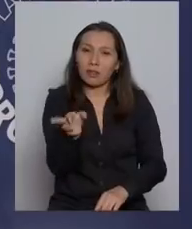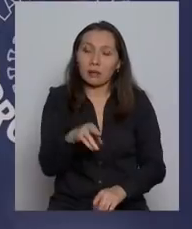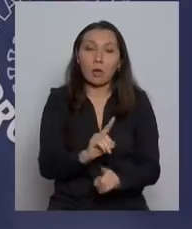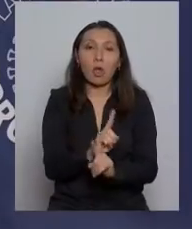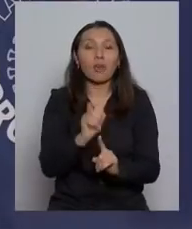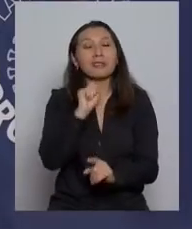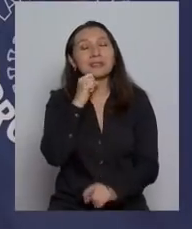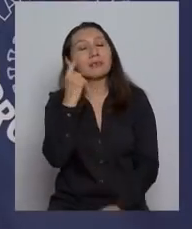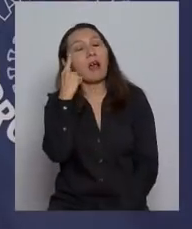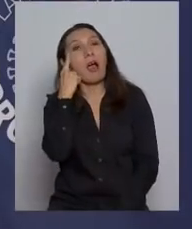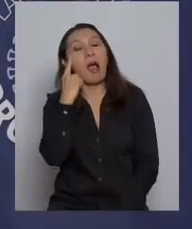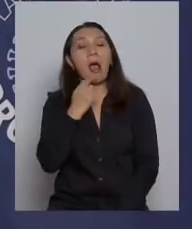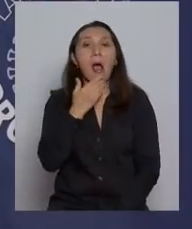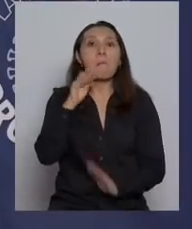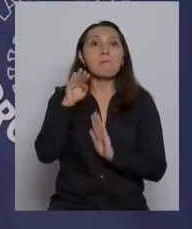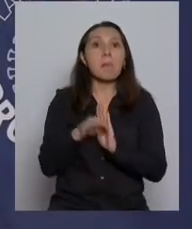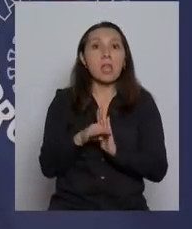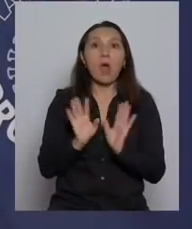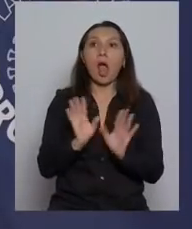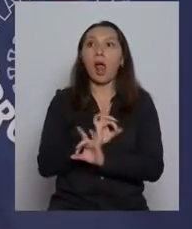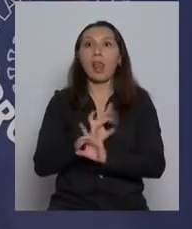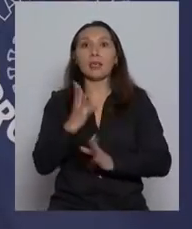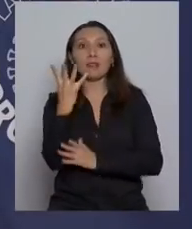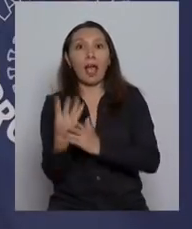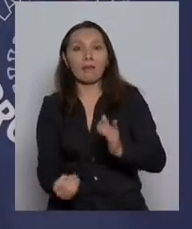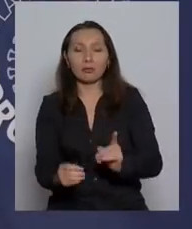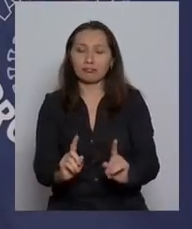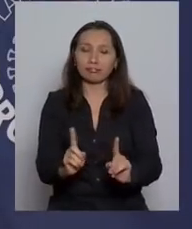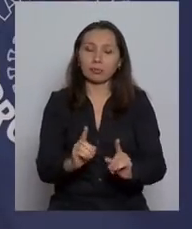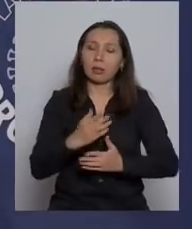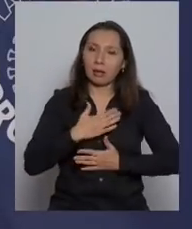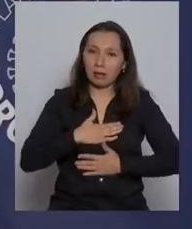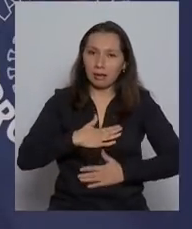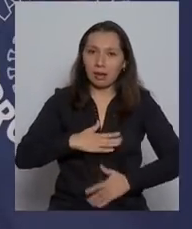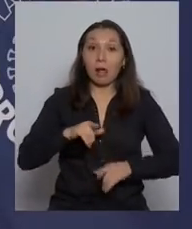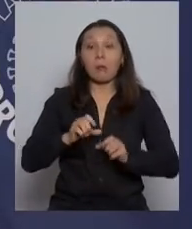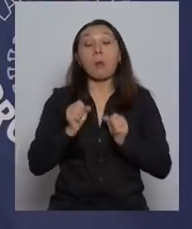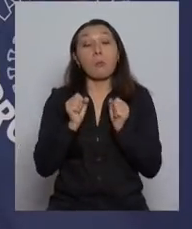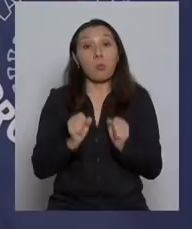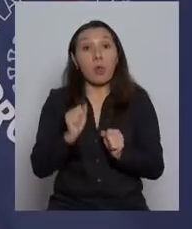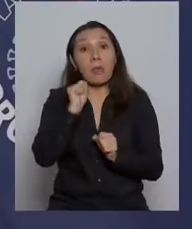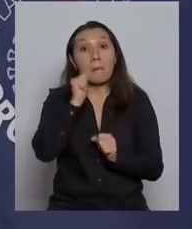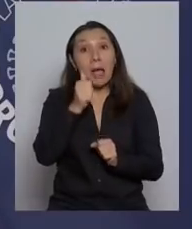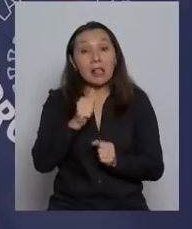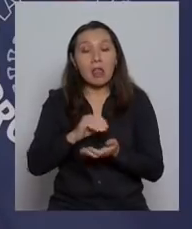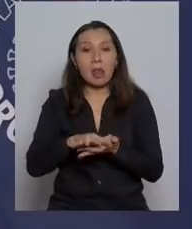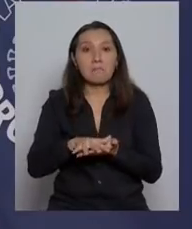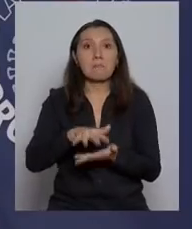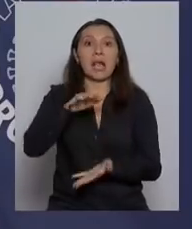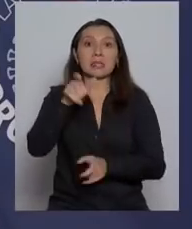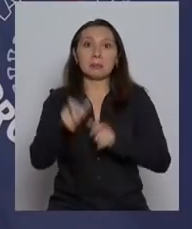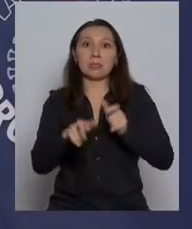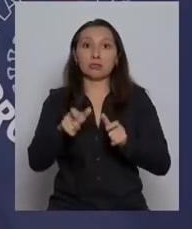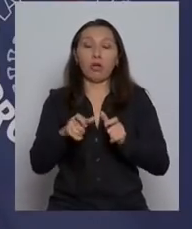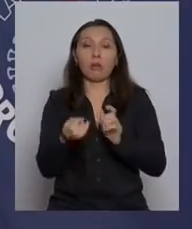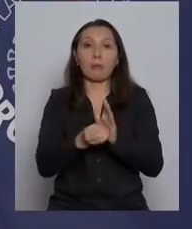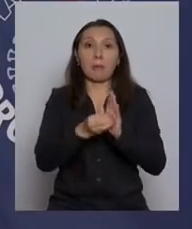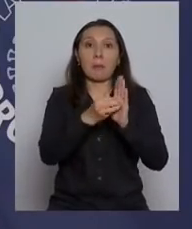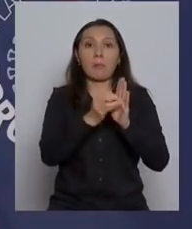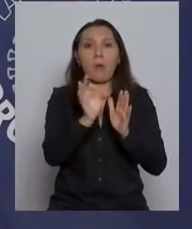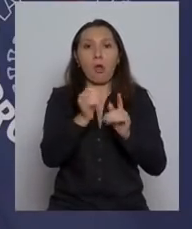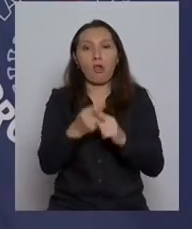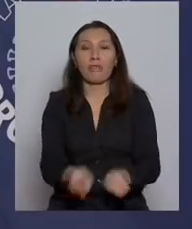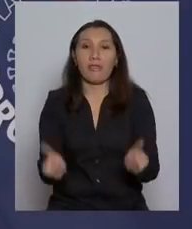debe llevar a ninguna conclusión precipitada. Es perfectamente posible que mañana el número sea más alto o